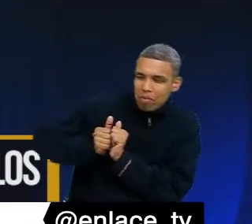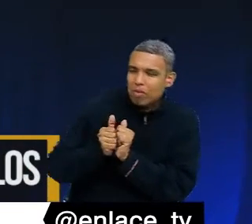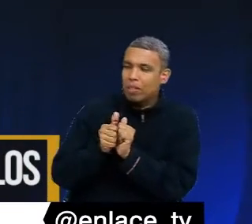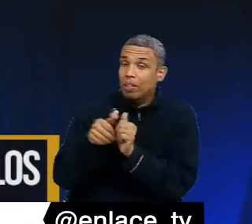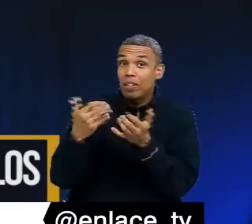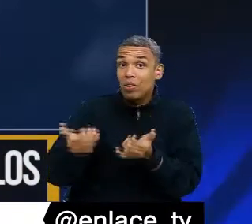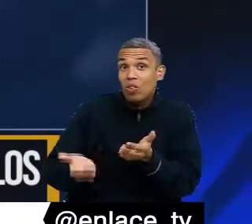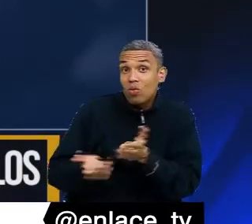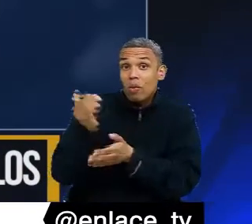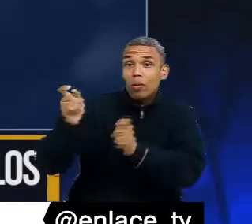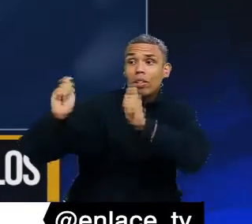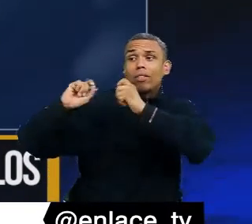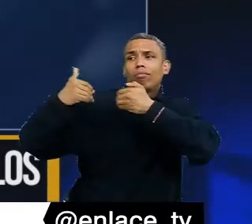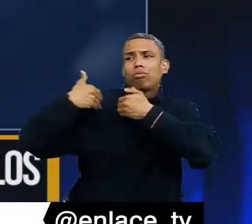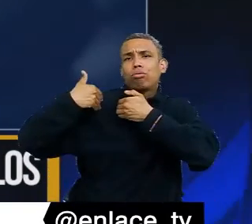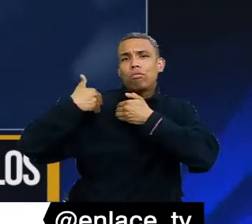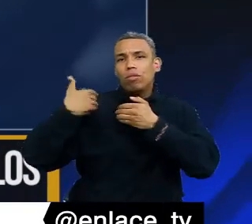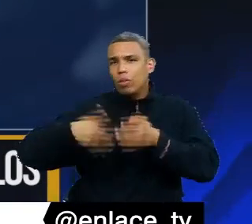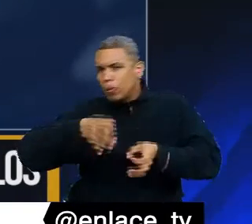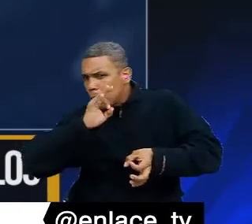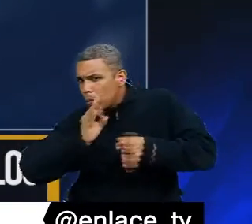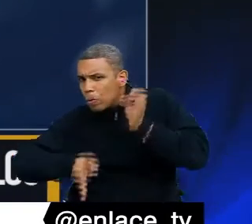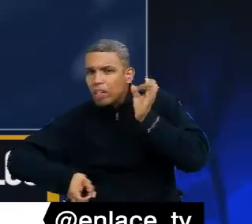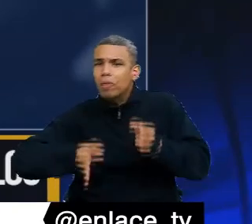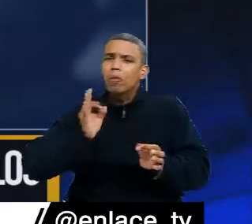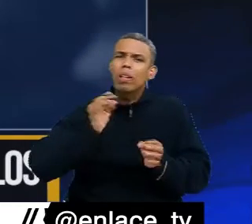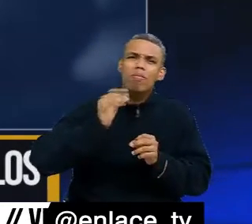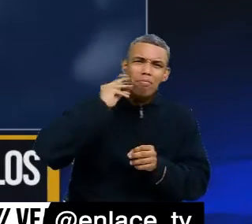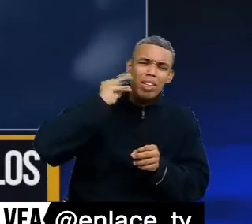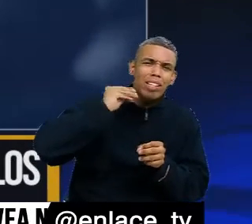vida profesional. Bajo pues, mi dirección y la